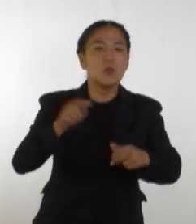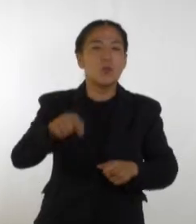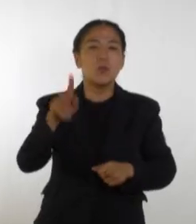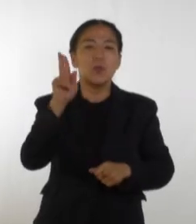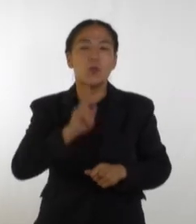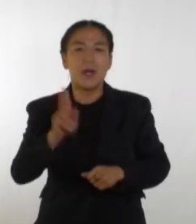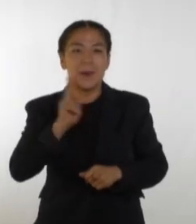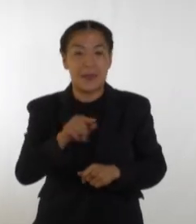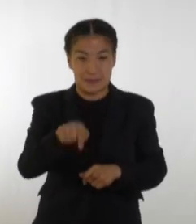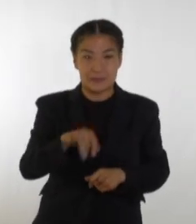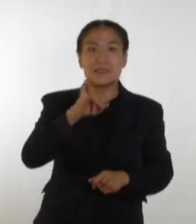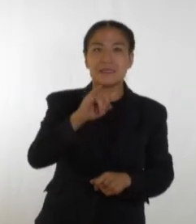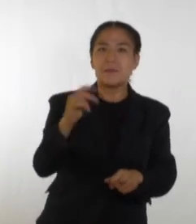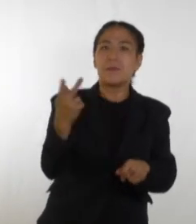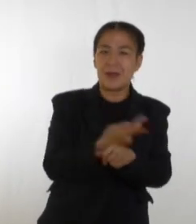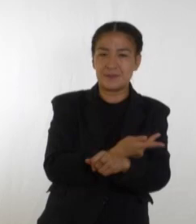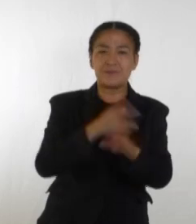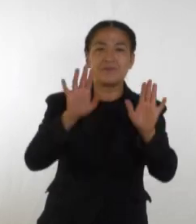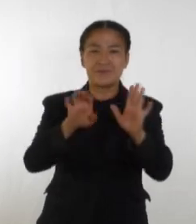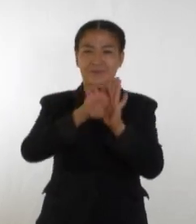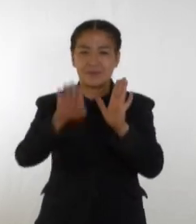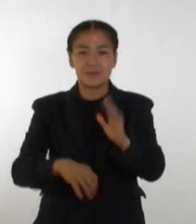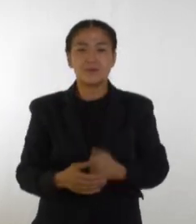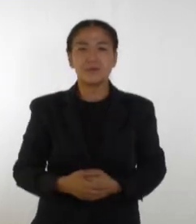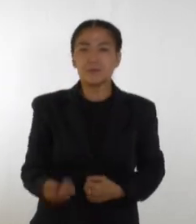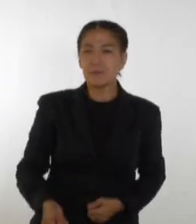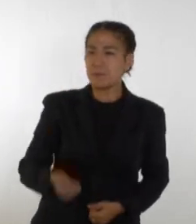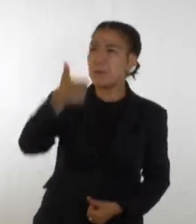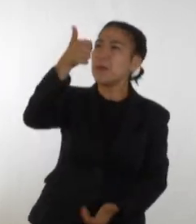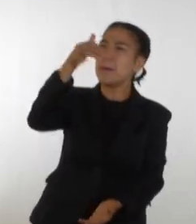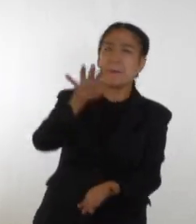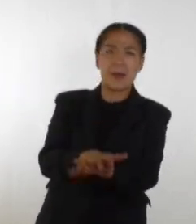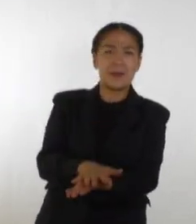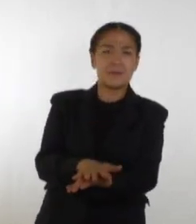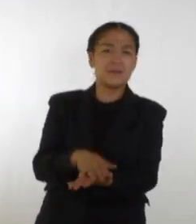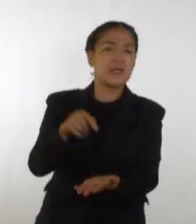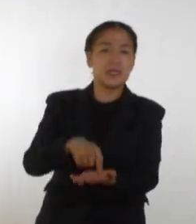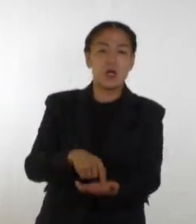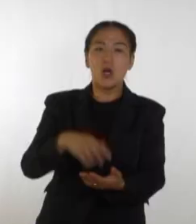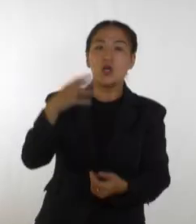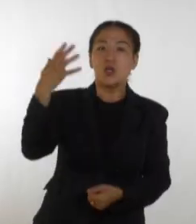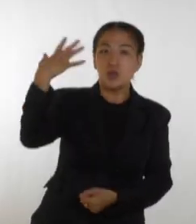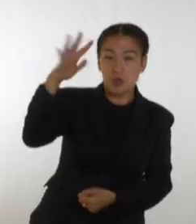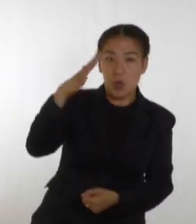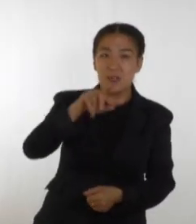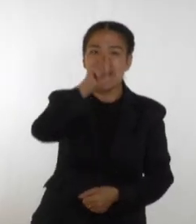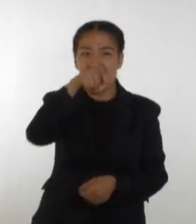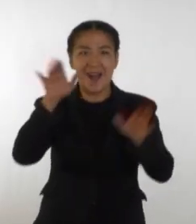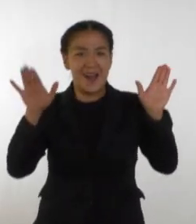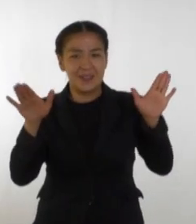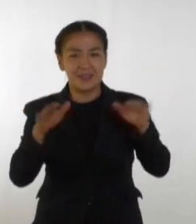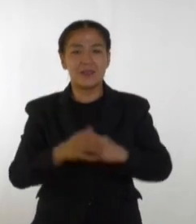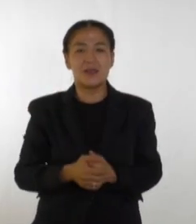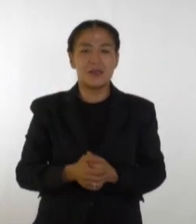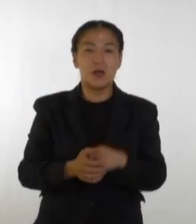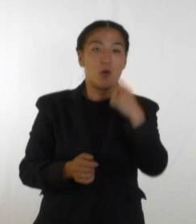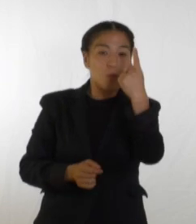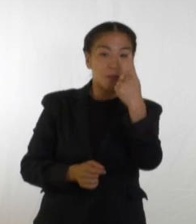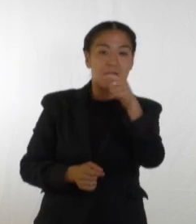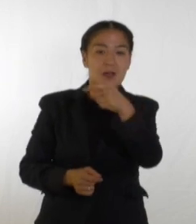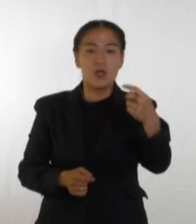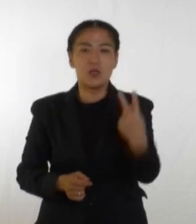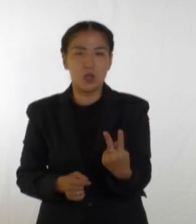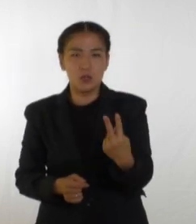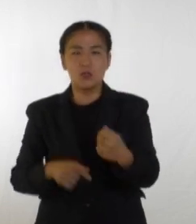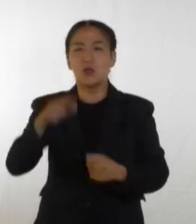es calcular la probabilidad de que estos ocurran. Por ejemplo, en un volado, la probabilidad de que caiga sol o águila es de 1 en